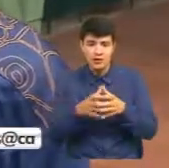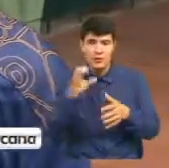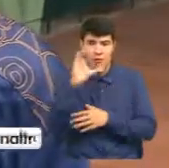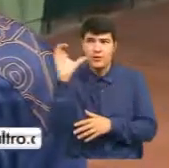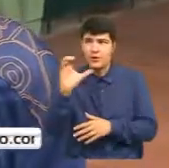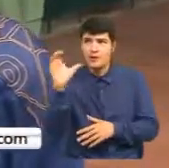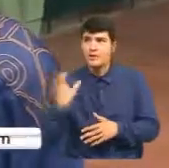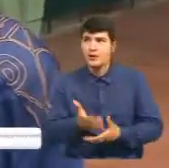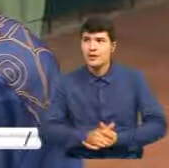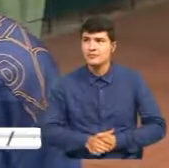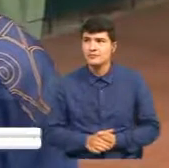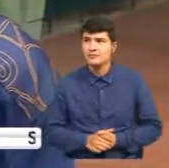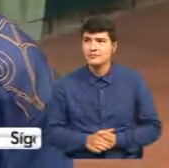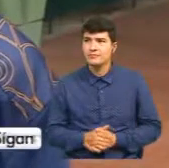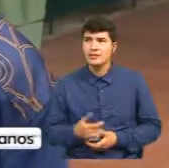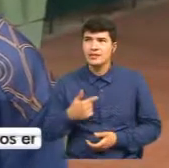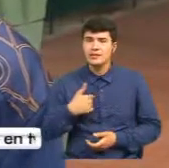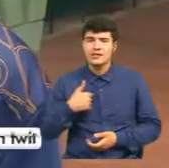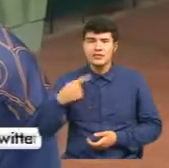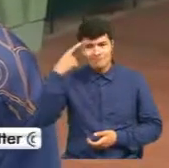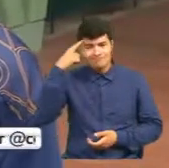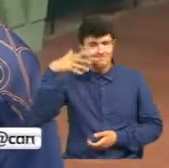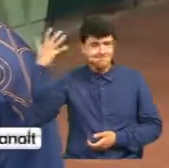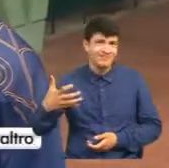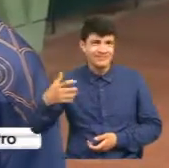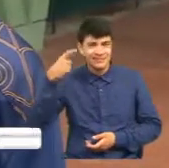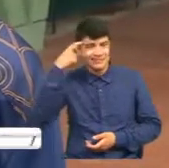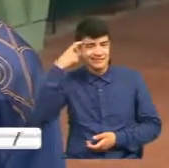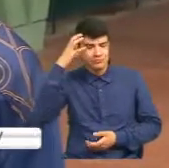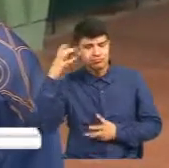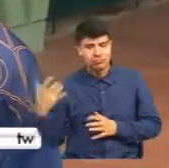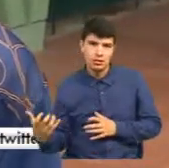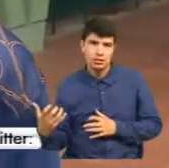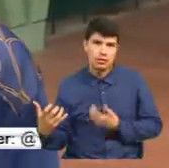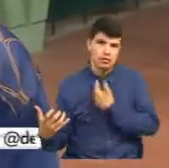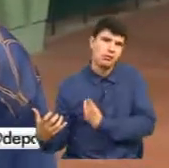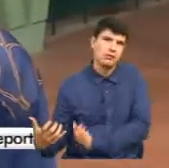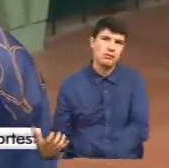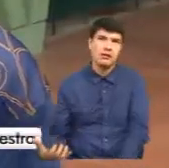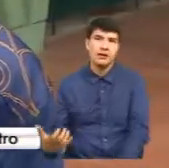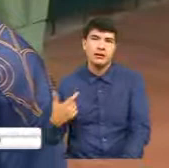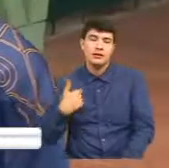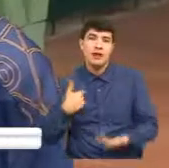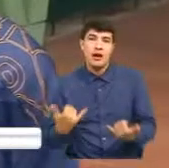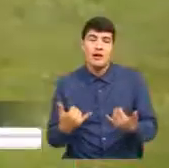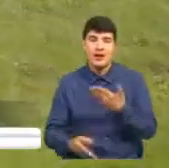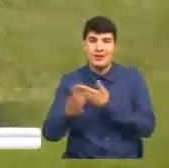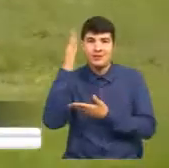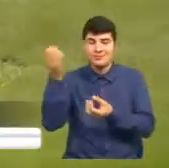y pues me un infarto y por cosas del destino de ellos se me dio la oportunidad